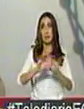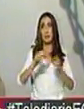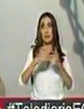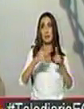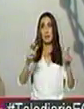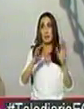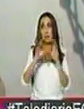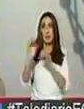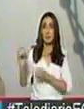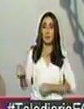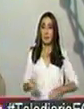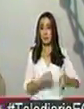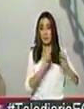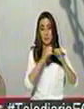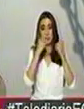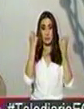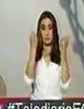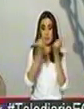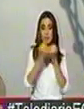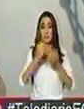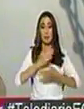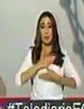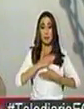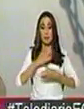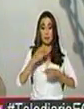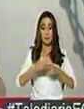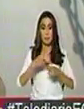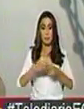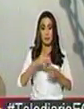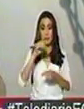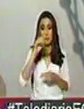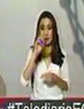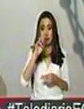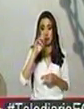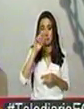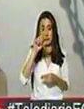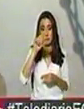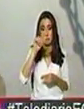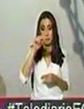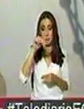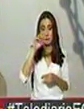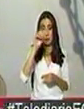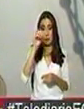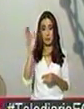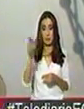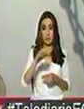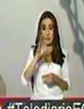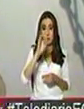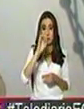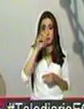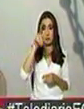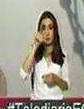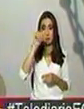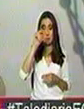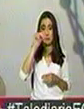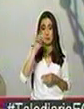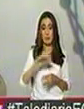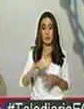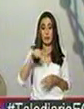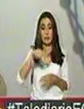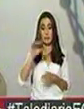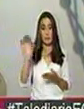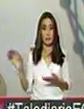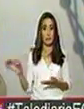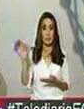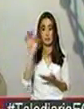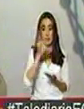a las organizaciones sociales. Mi nombre es Orlando Tipán, soy presidente de la organización más conformada en la provincia de Pichincha, se